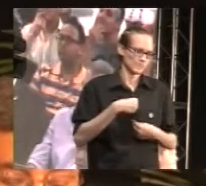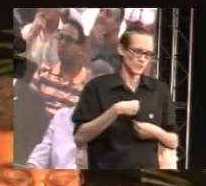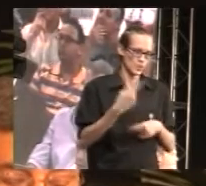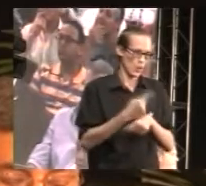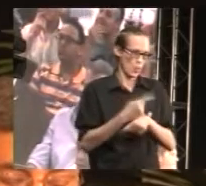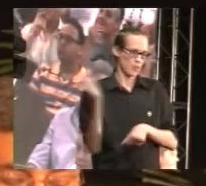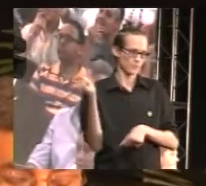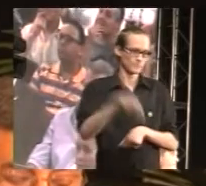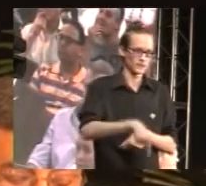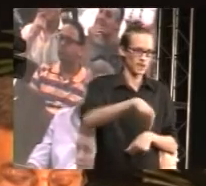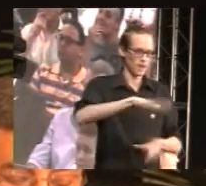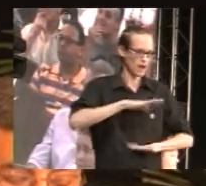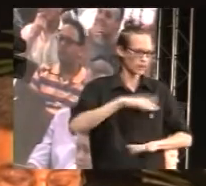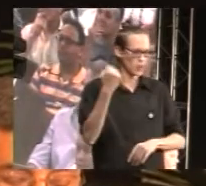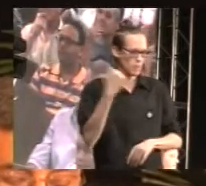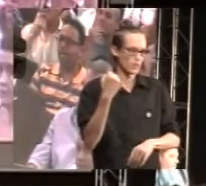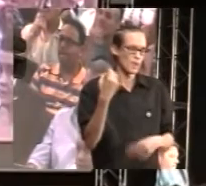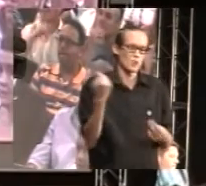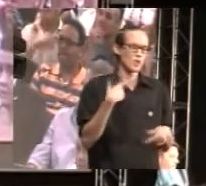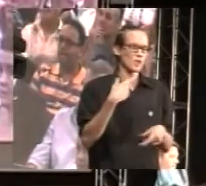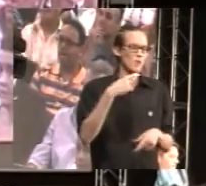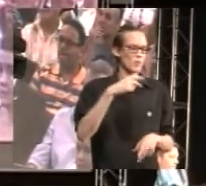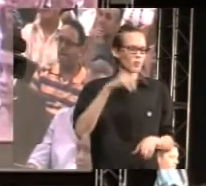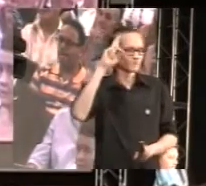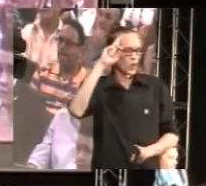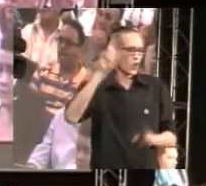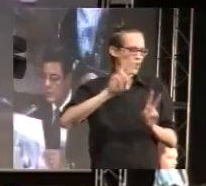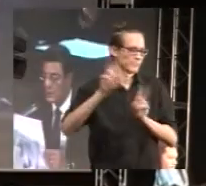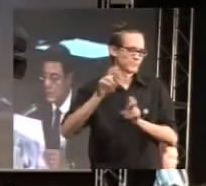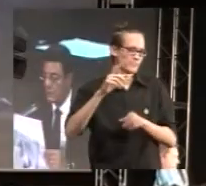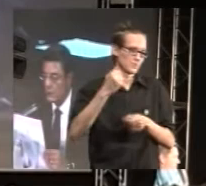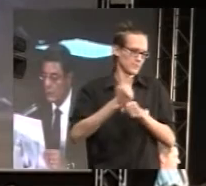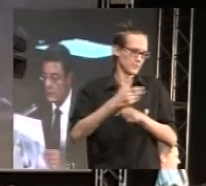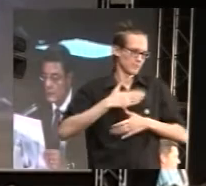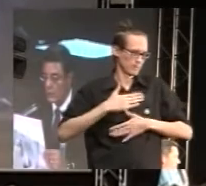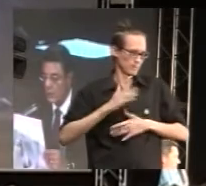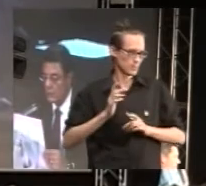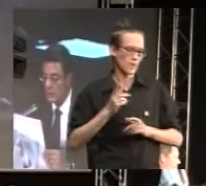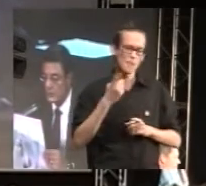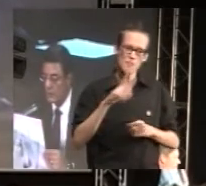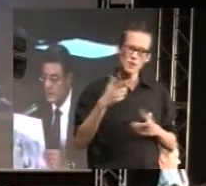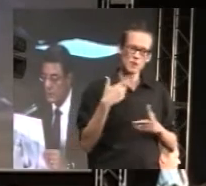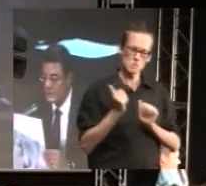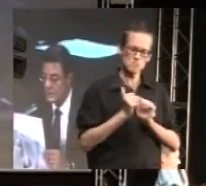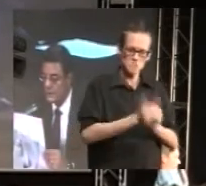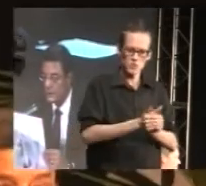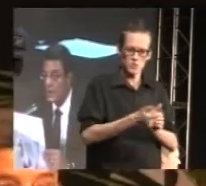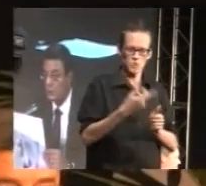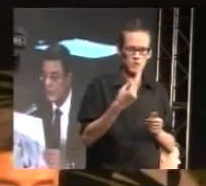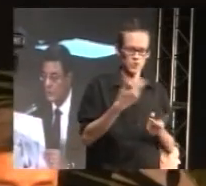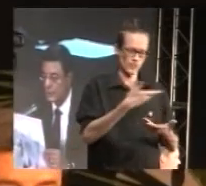esta importante ceremonial debido a compromisos inherentes a mi función, pero igualmente los acompaño a través de la